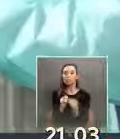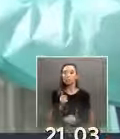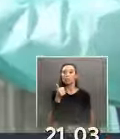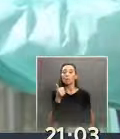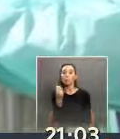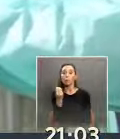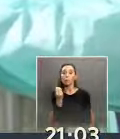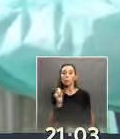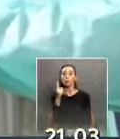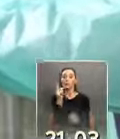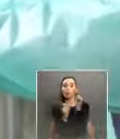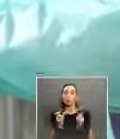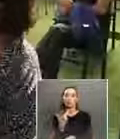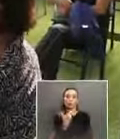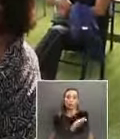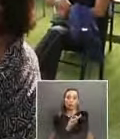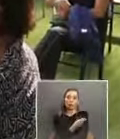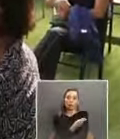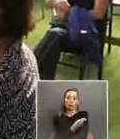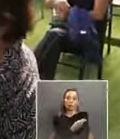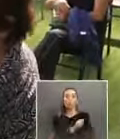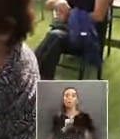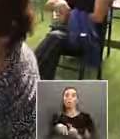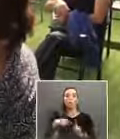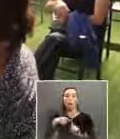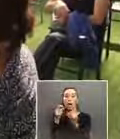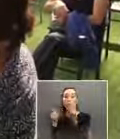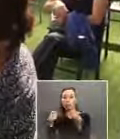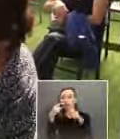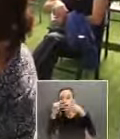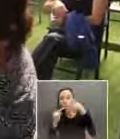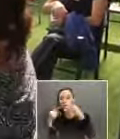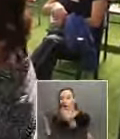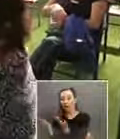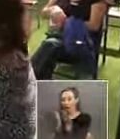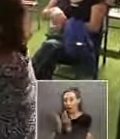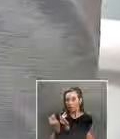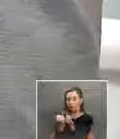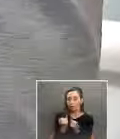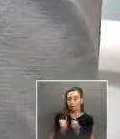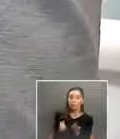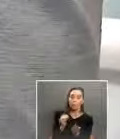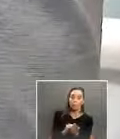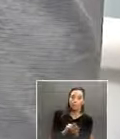los primeros inoculados, que podrían sumarse a los ya conocidos y orientar el refuerzo